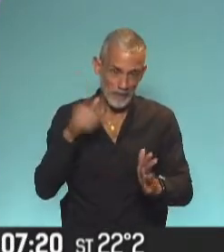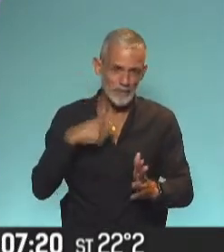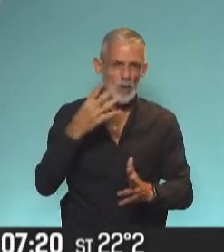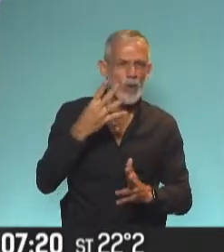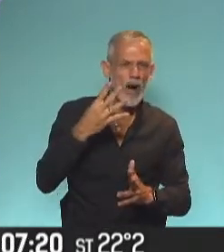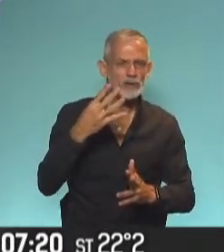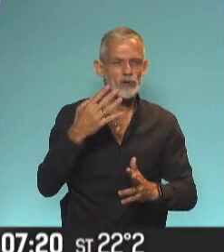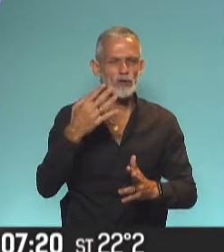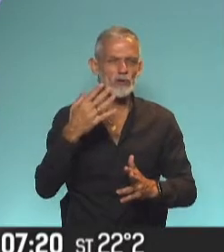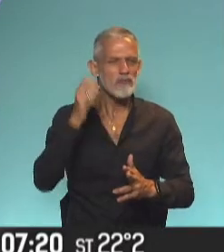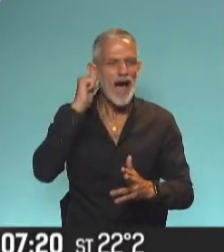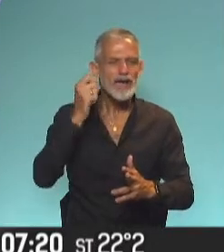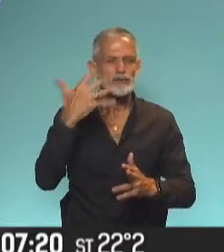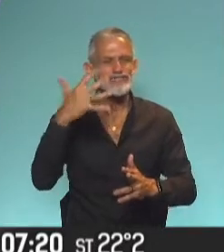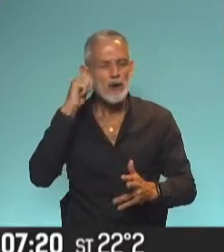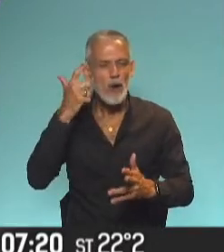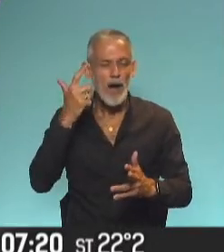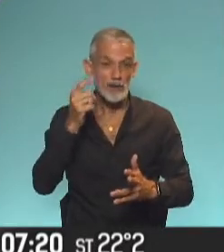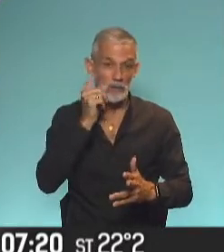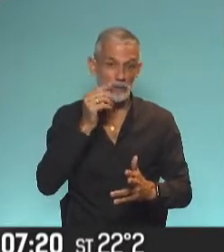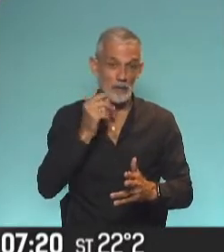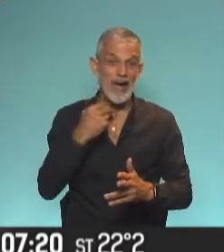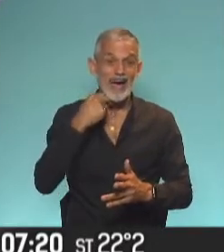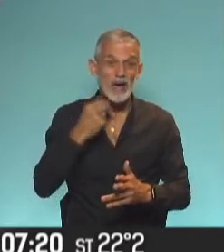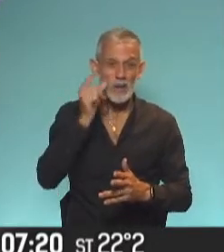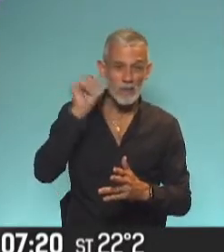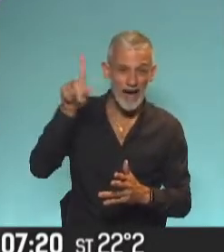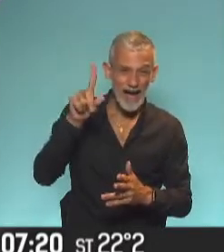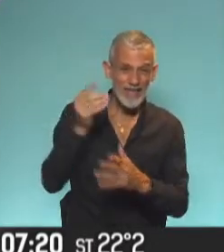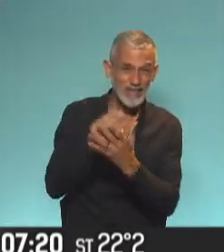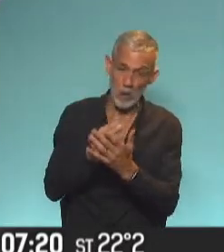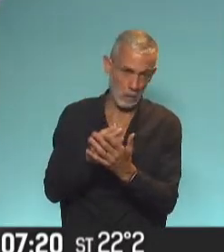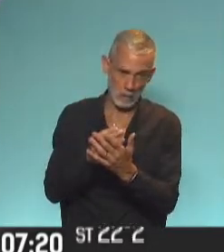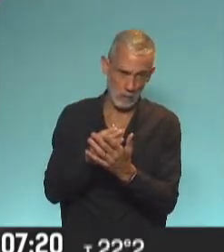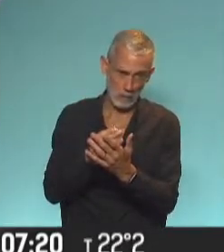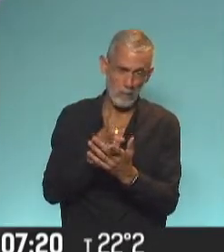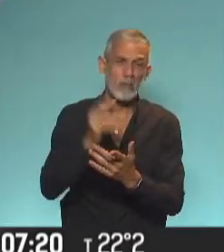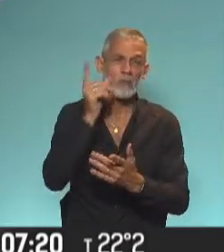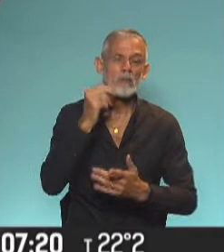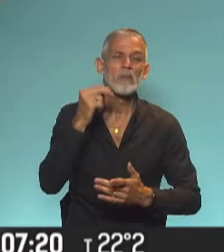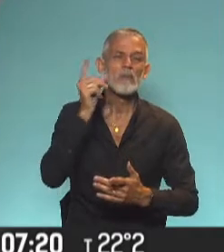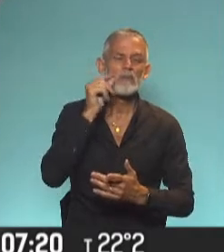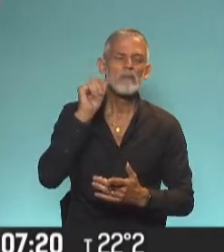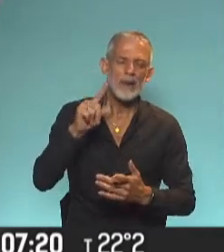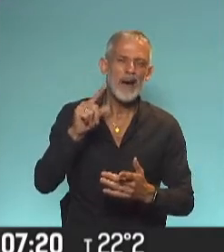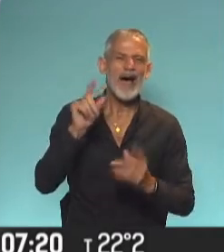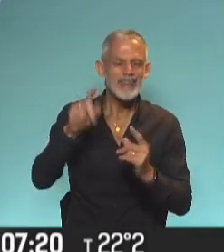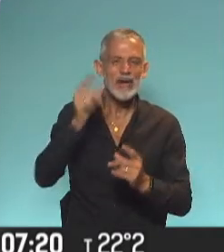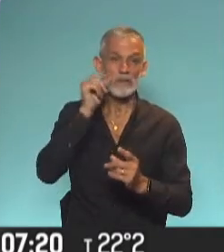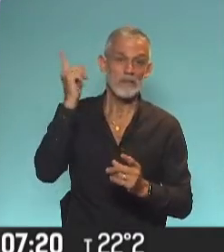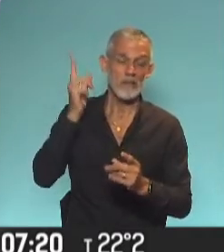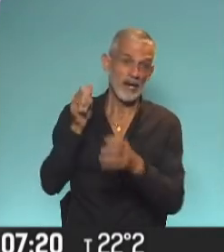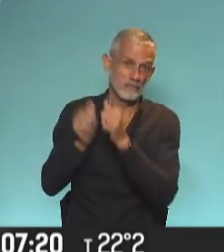5 años. Mi padre no era un hijo de un dibujante, todo lo contrario. Mi padre era un hijo de un